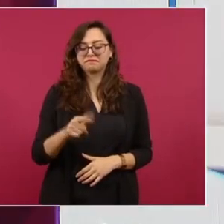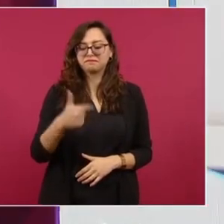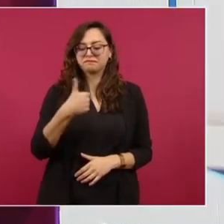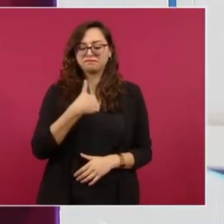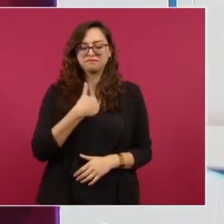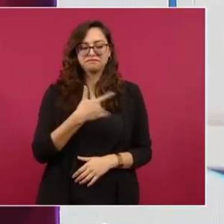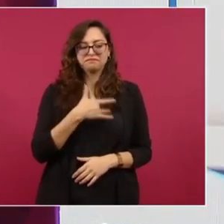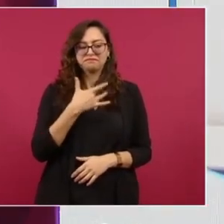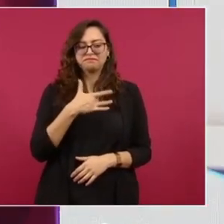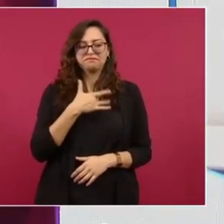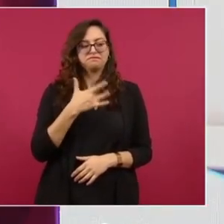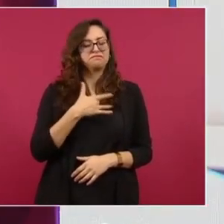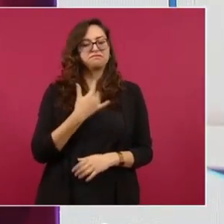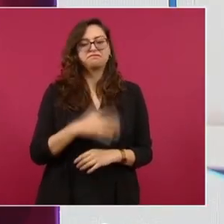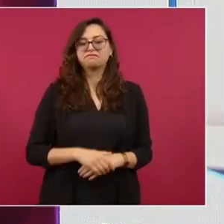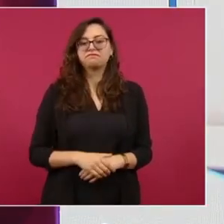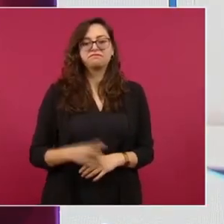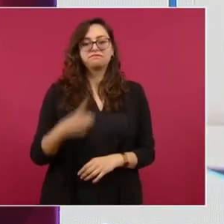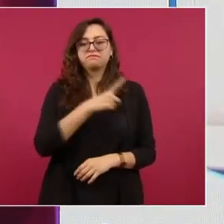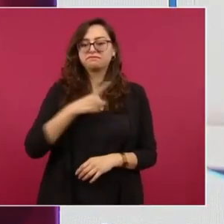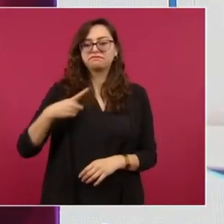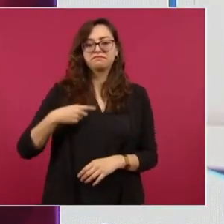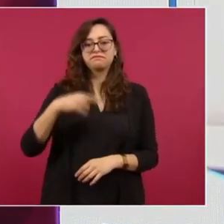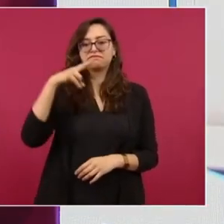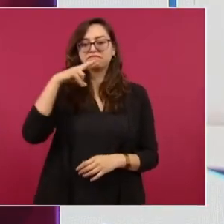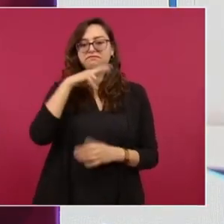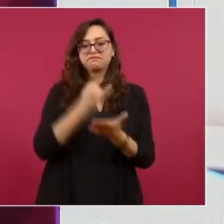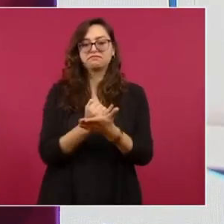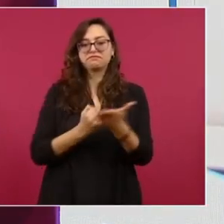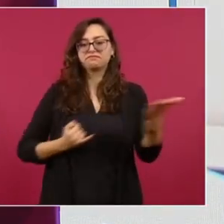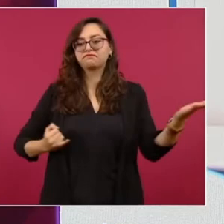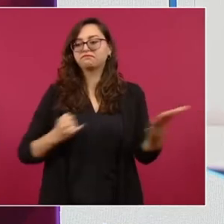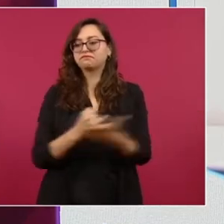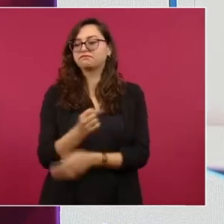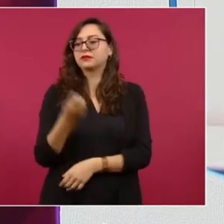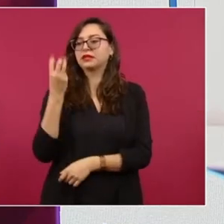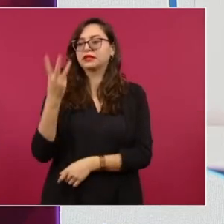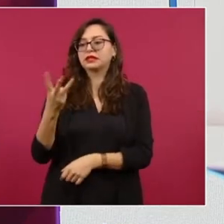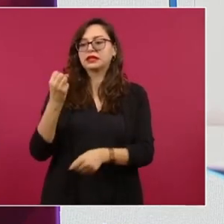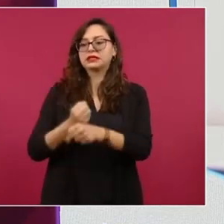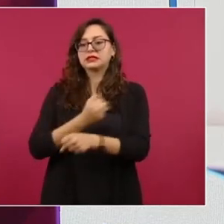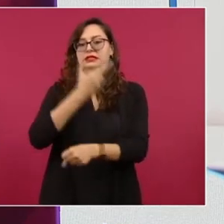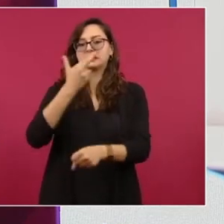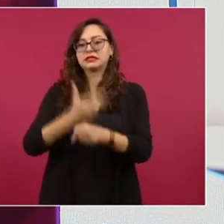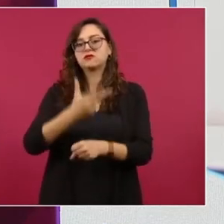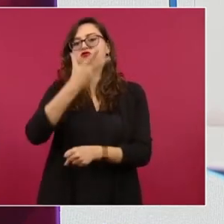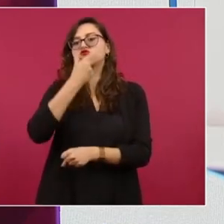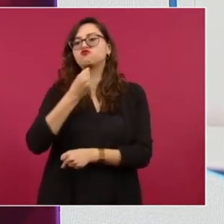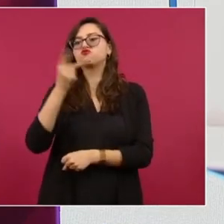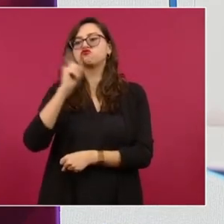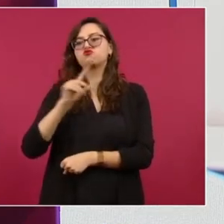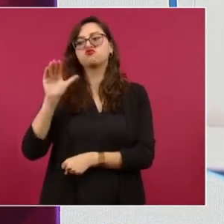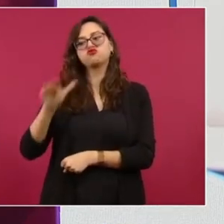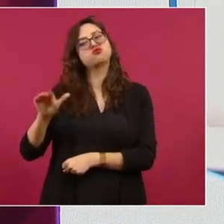secretarias y secretarios se fueron a Estados Unidos y compramos